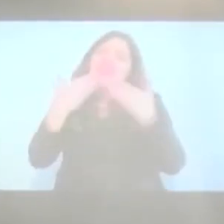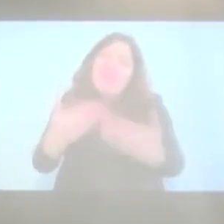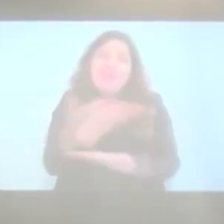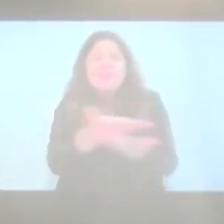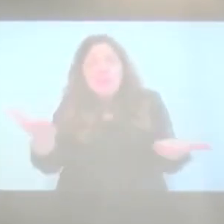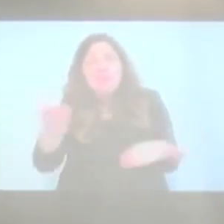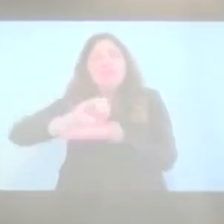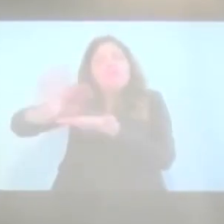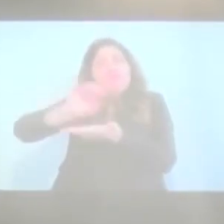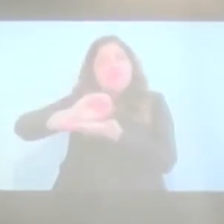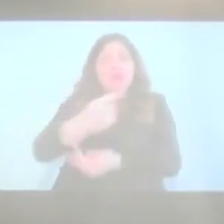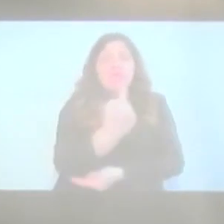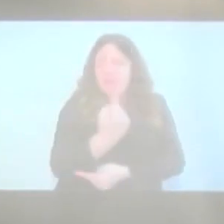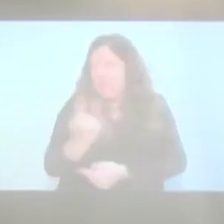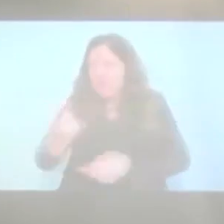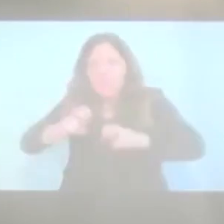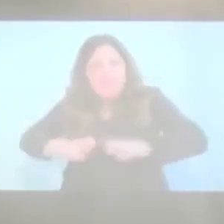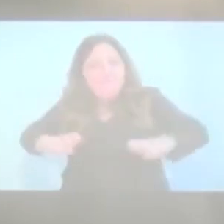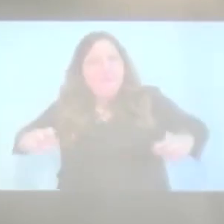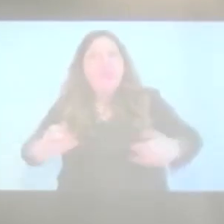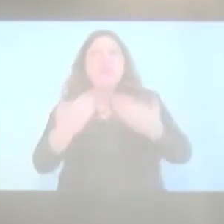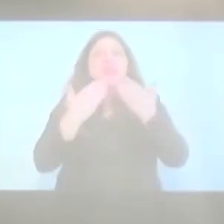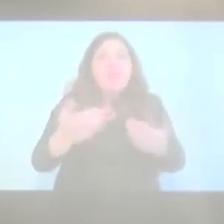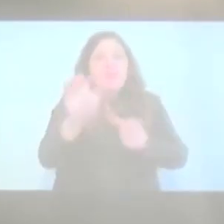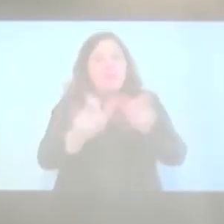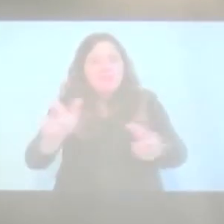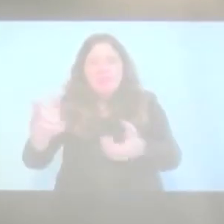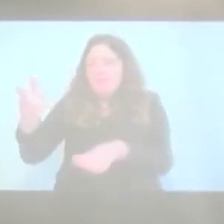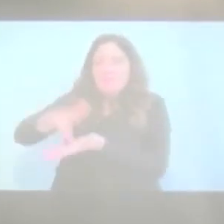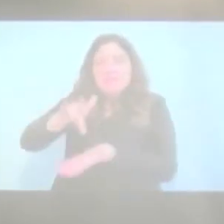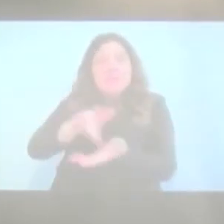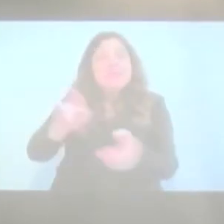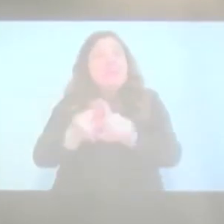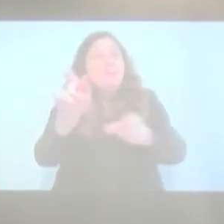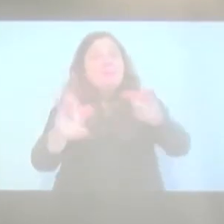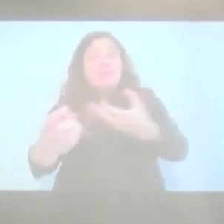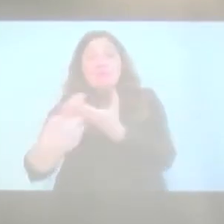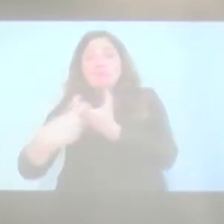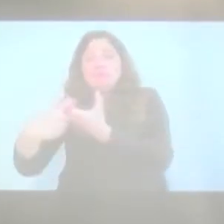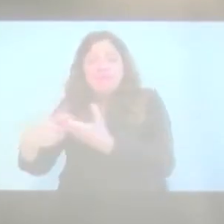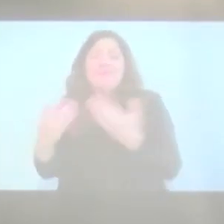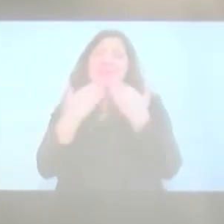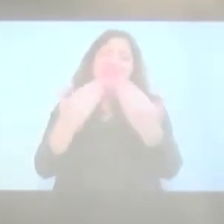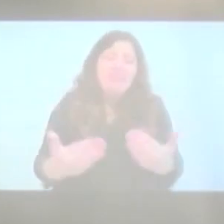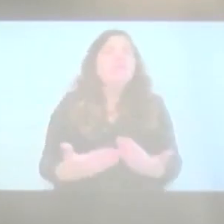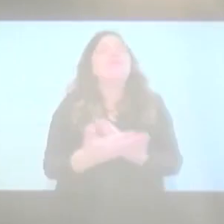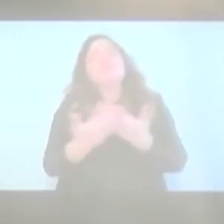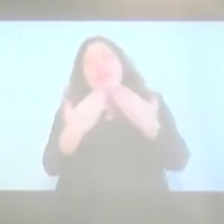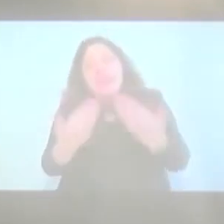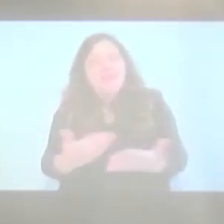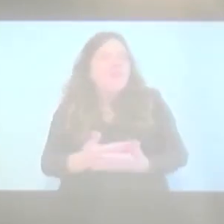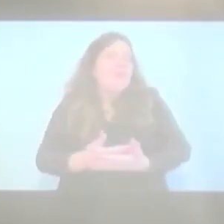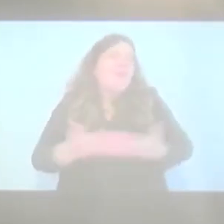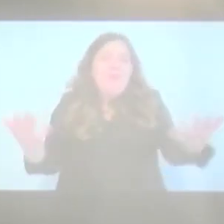los panelistas, les agradezco la presencialidad de quienes están acá y también a quienes están de manera virtual. Muchas gracias a